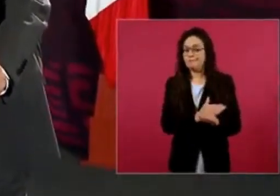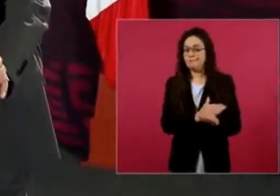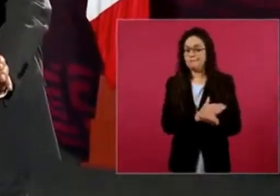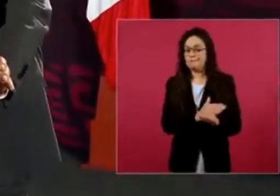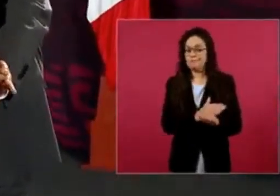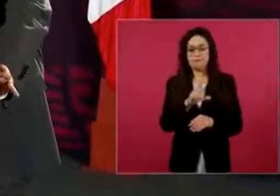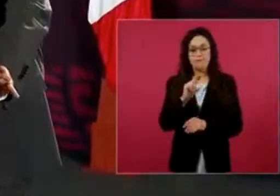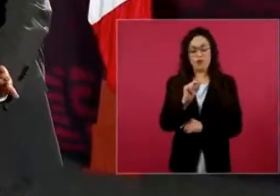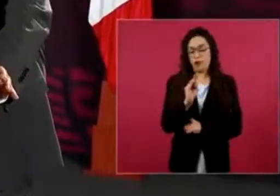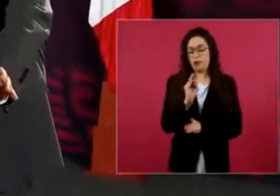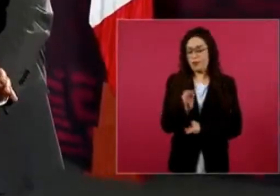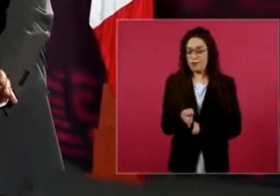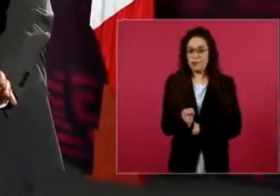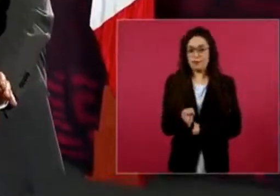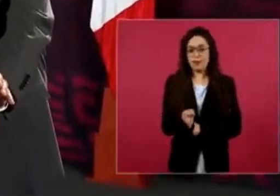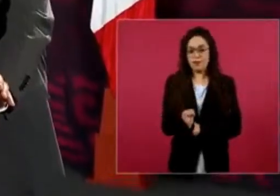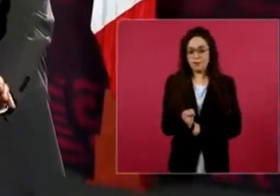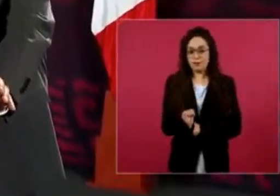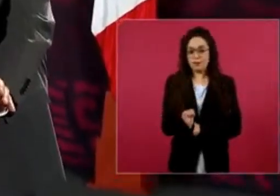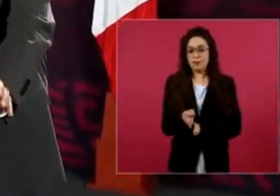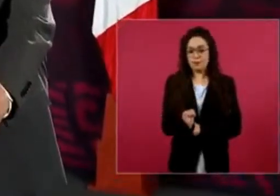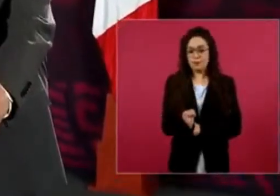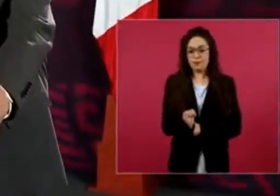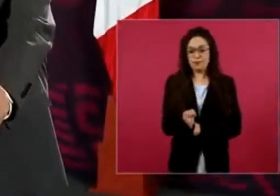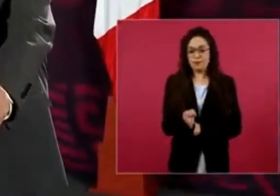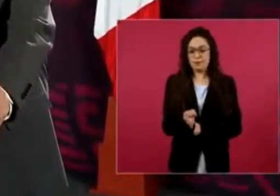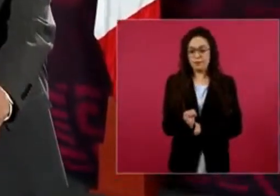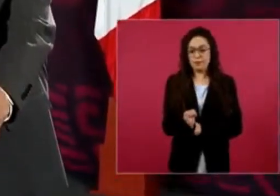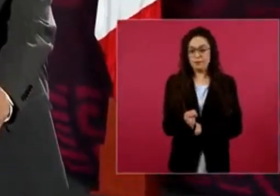y el que se mantenga